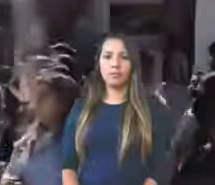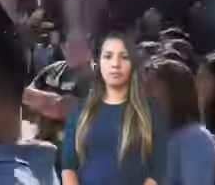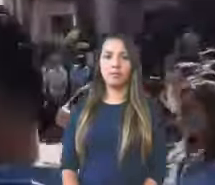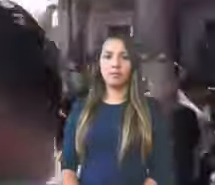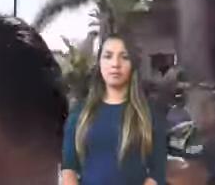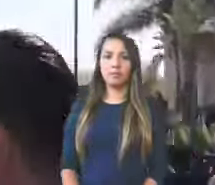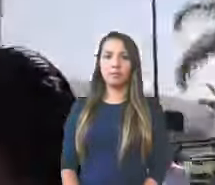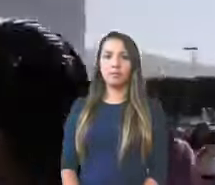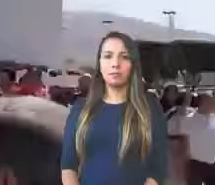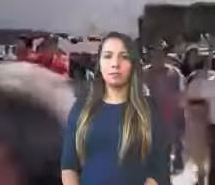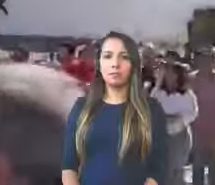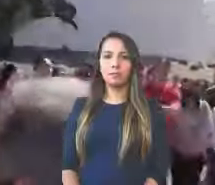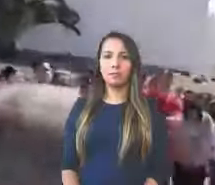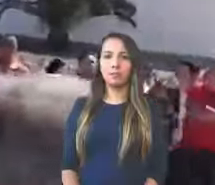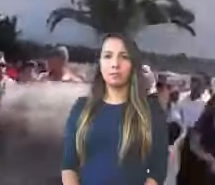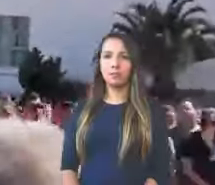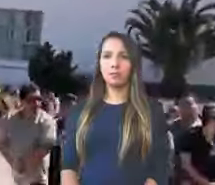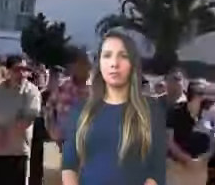Ay,